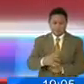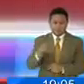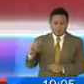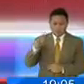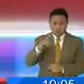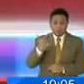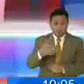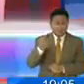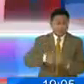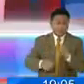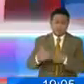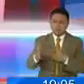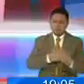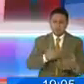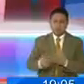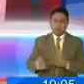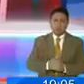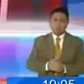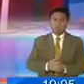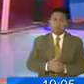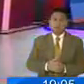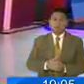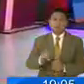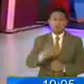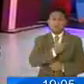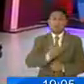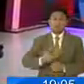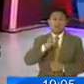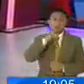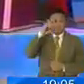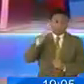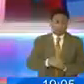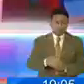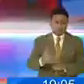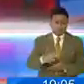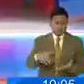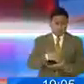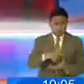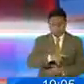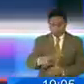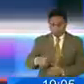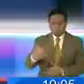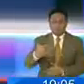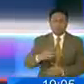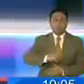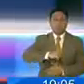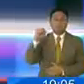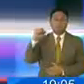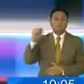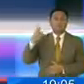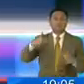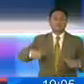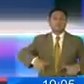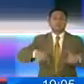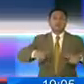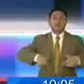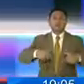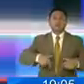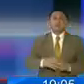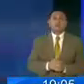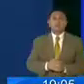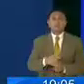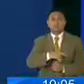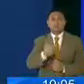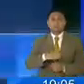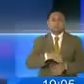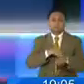aunque le duela. Sin embargo, para el presidente Rafael Correa no hubo dudas que el vencedor fue el candidato de Alianza País, Lenín Moreno, a